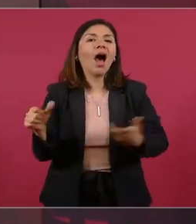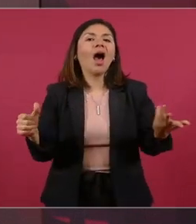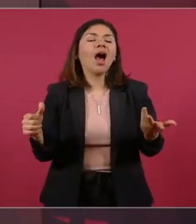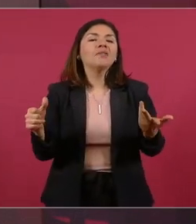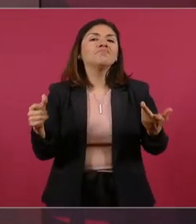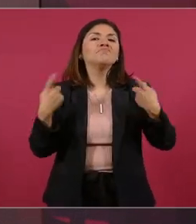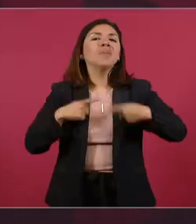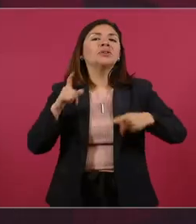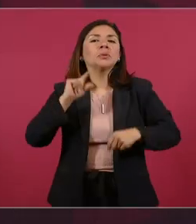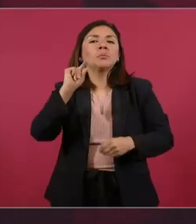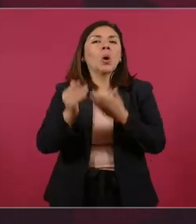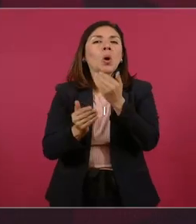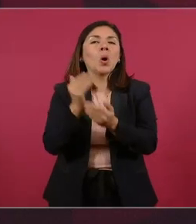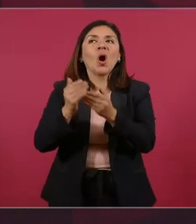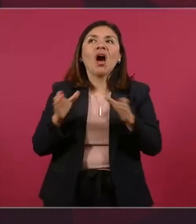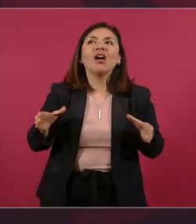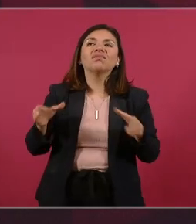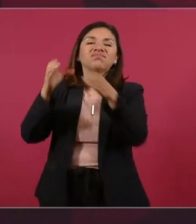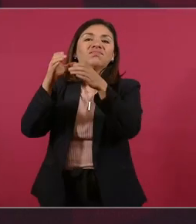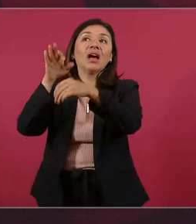a una minoría